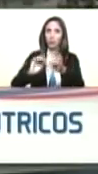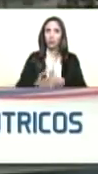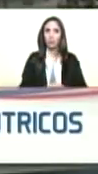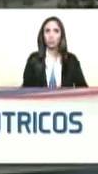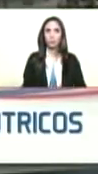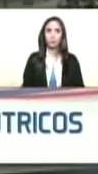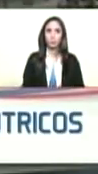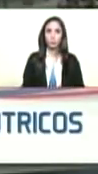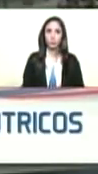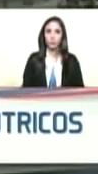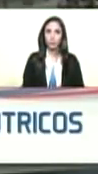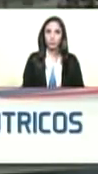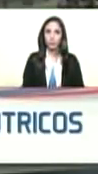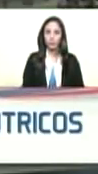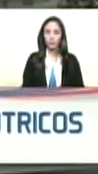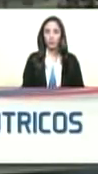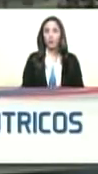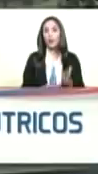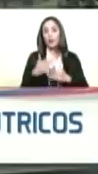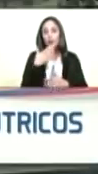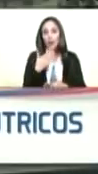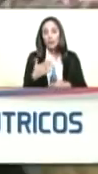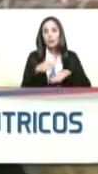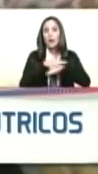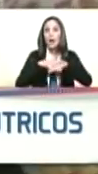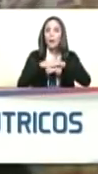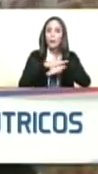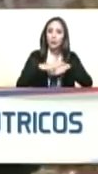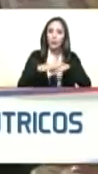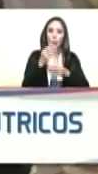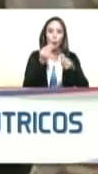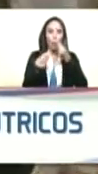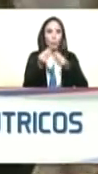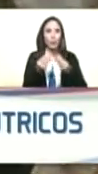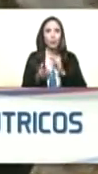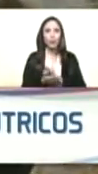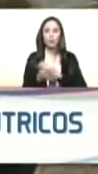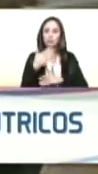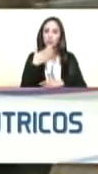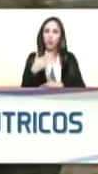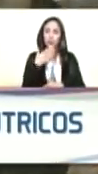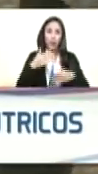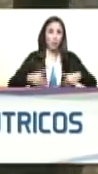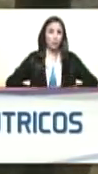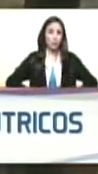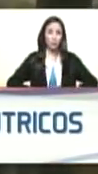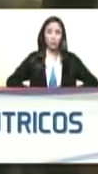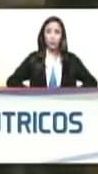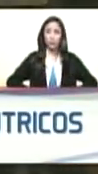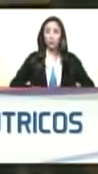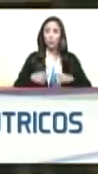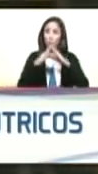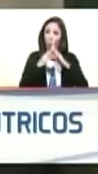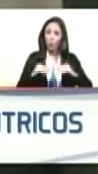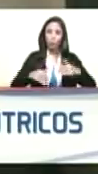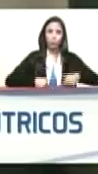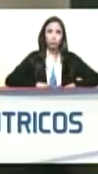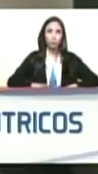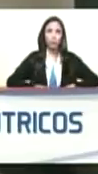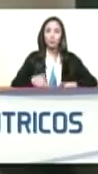Estado. En ese sentido, agradecer al Ministerio de Alimentación por ese gran esfuerzo que viene haciendo en todo el país y por haber puesto esta